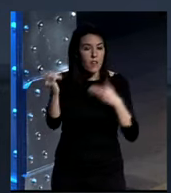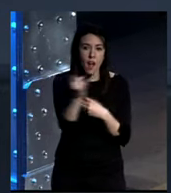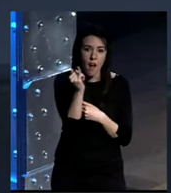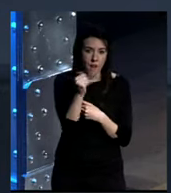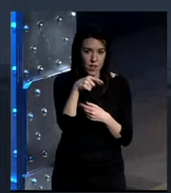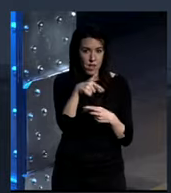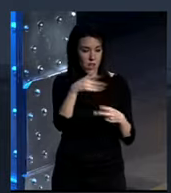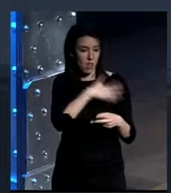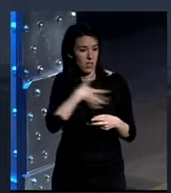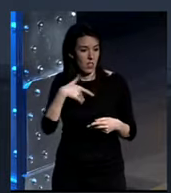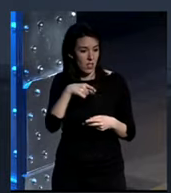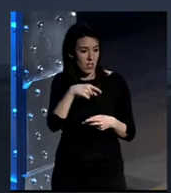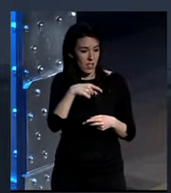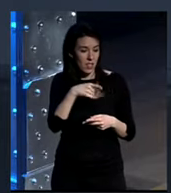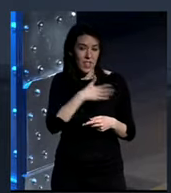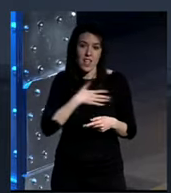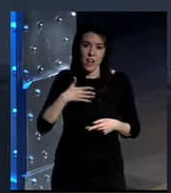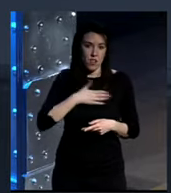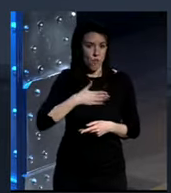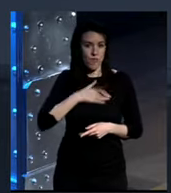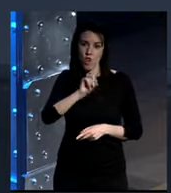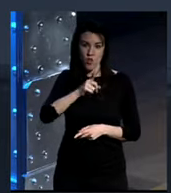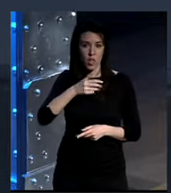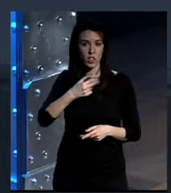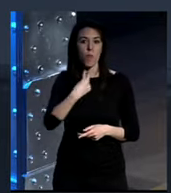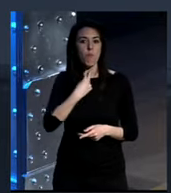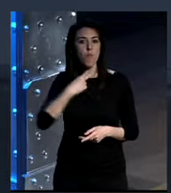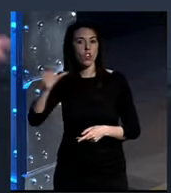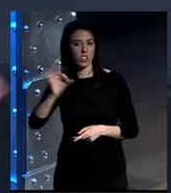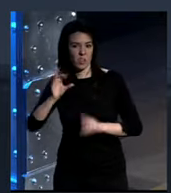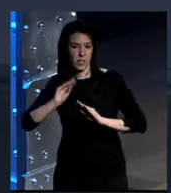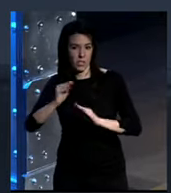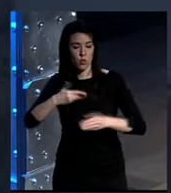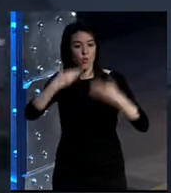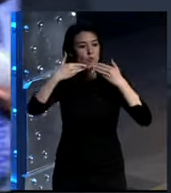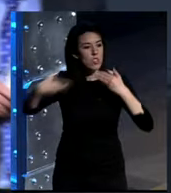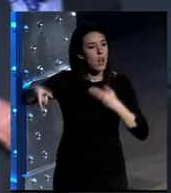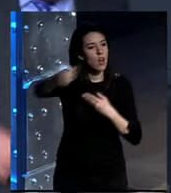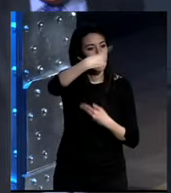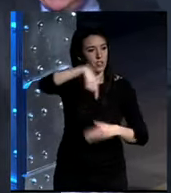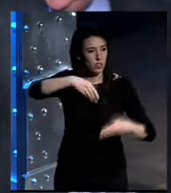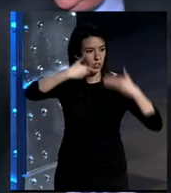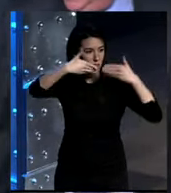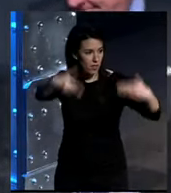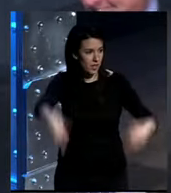gracias. Ese querido no es mío, es de Sebastián. Muchas gracias a todos. Bueno.